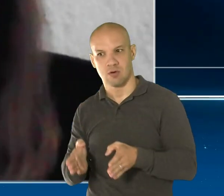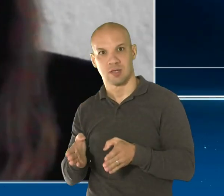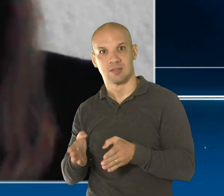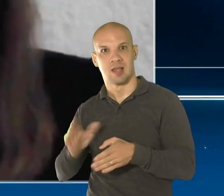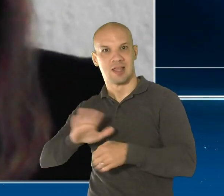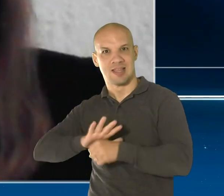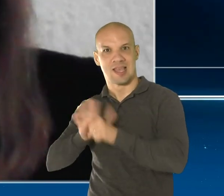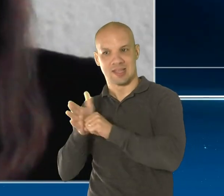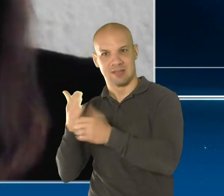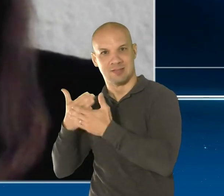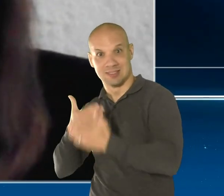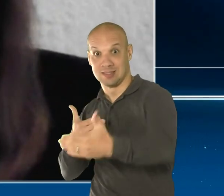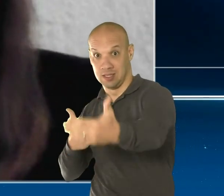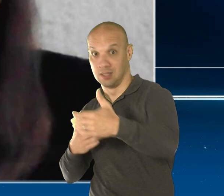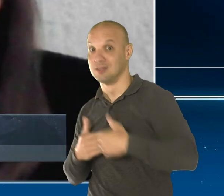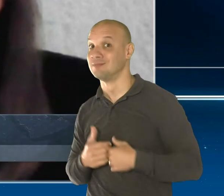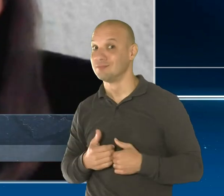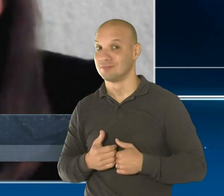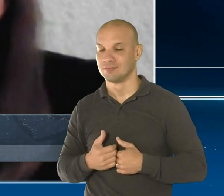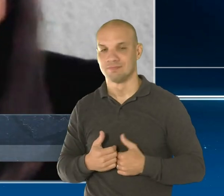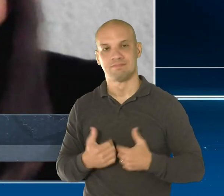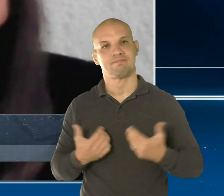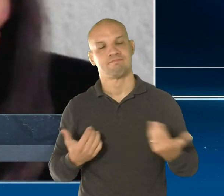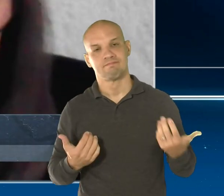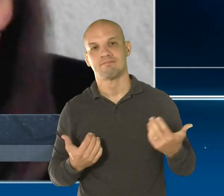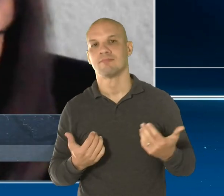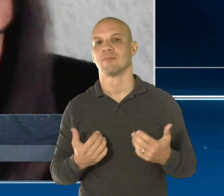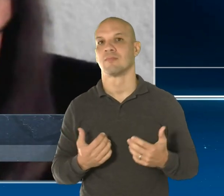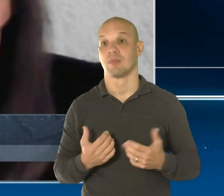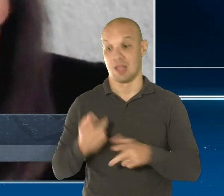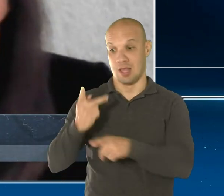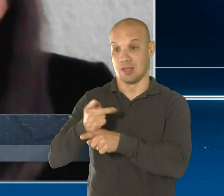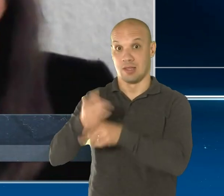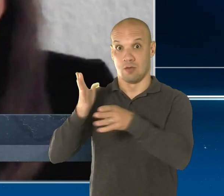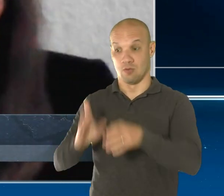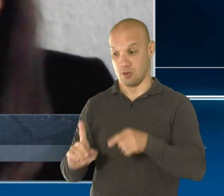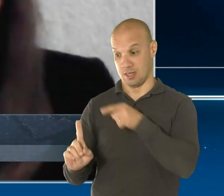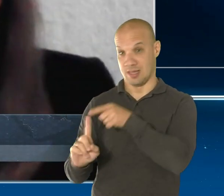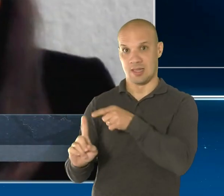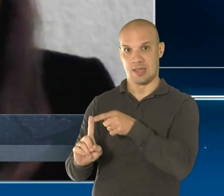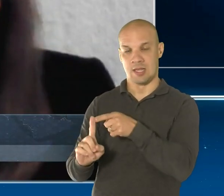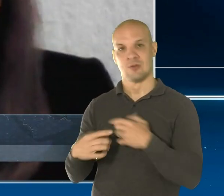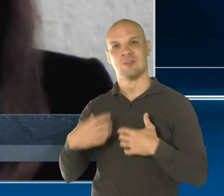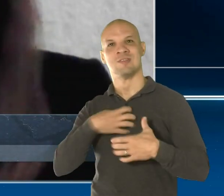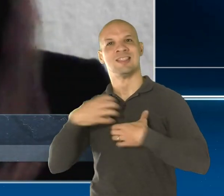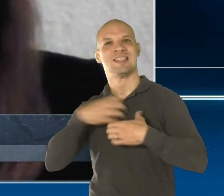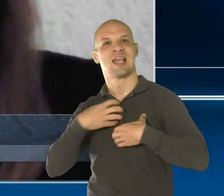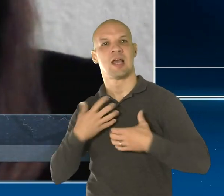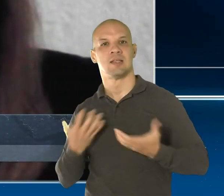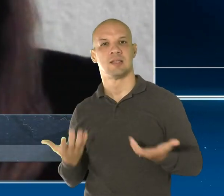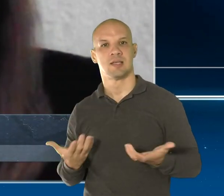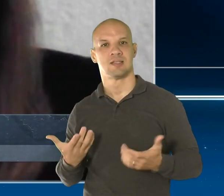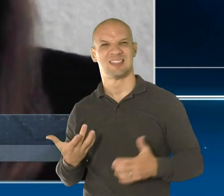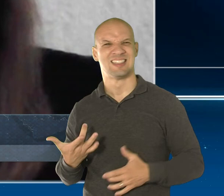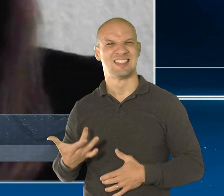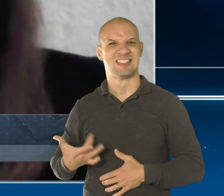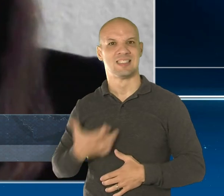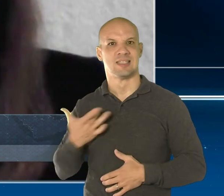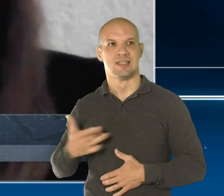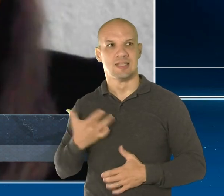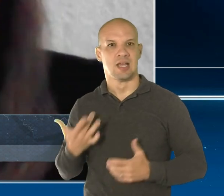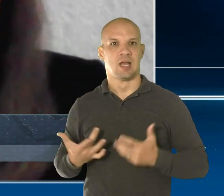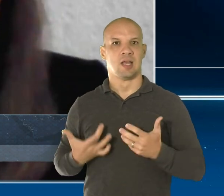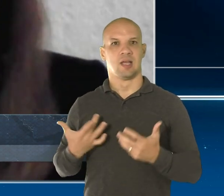e incluso los propios cuidadores se quejan de sentirse